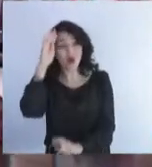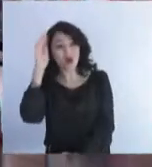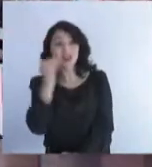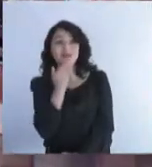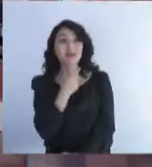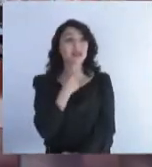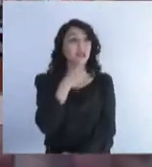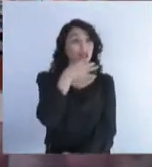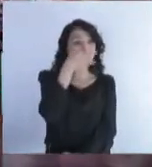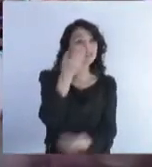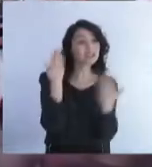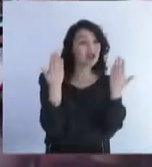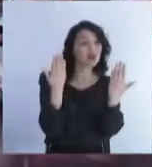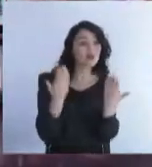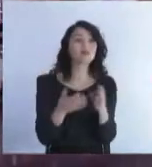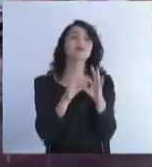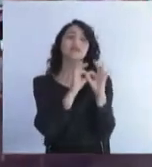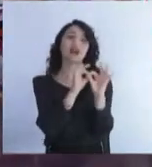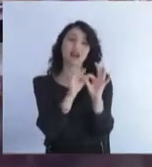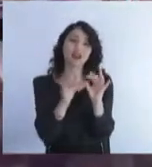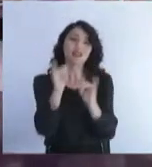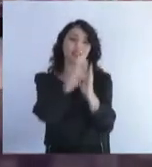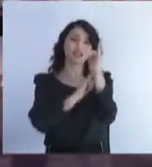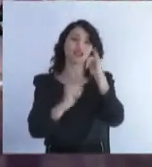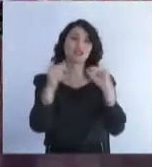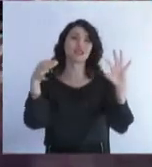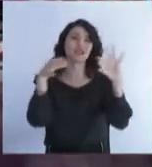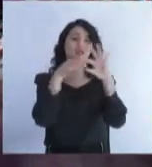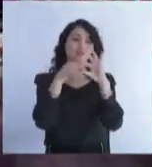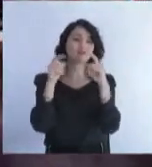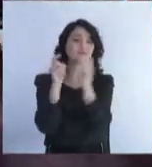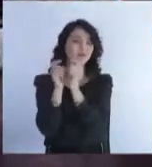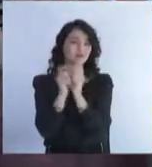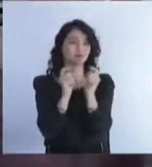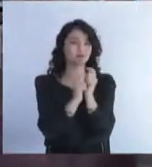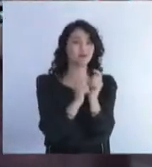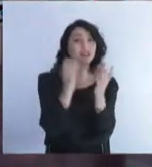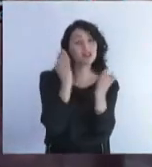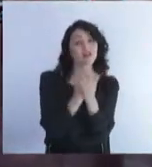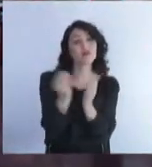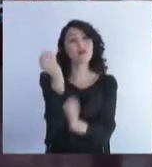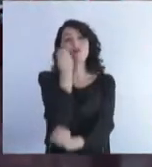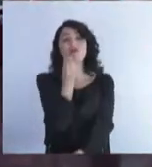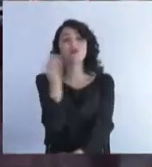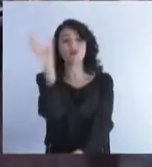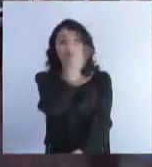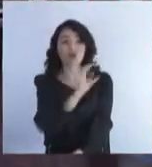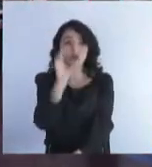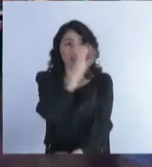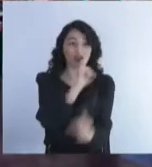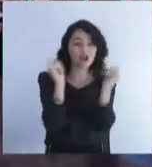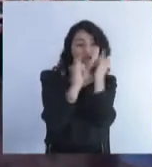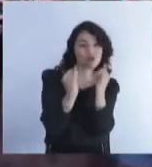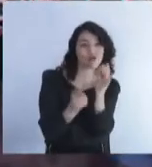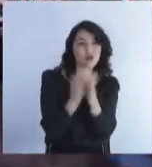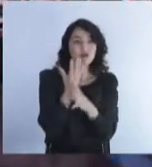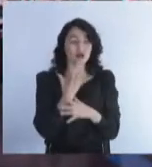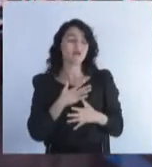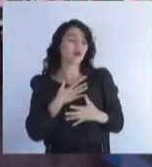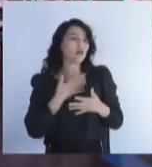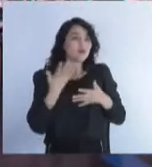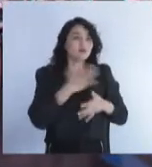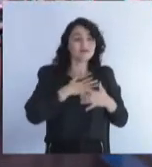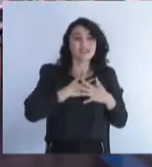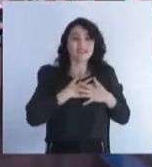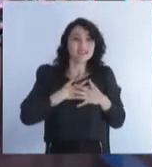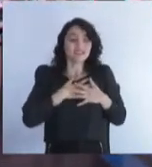Muchas gracias por estar con nosotros virtualmente. Tenemos que encontrar nuevas maneras de conectarnos, de secretar endorfinas, de